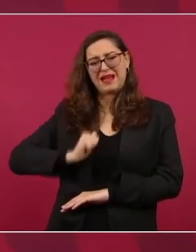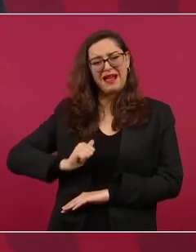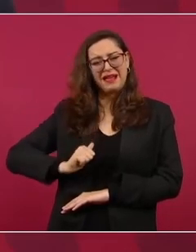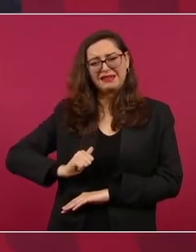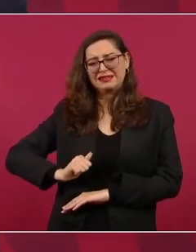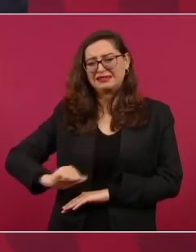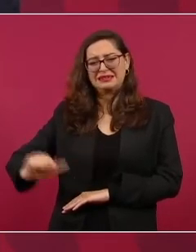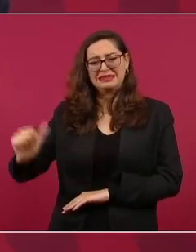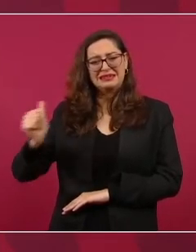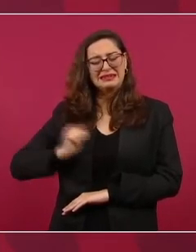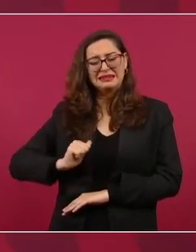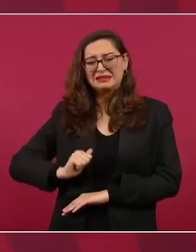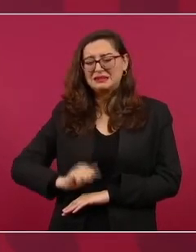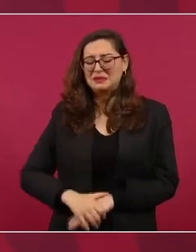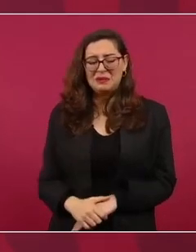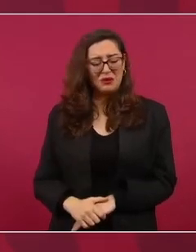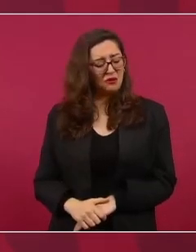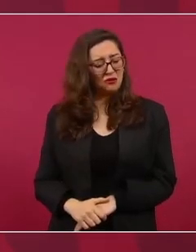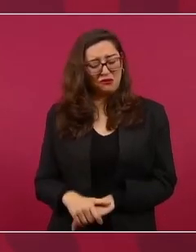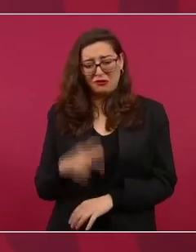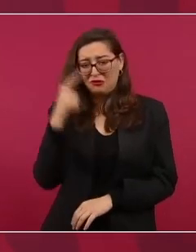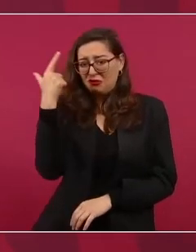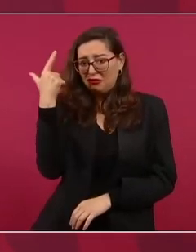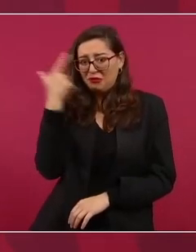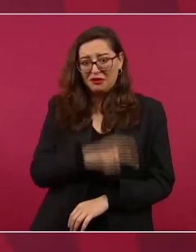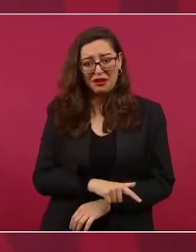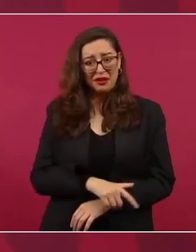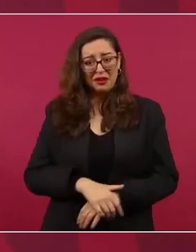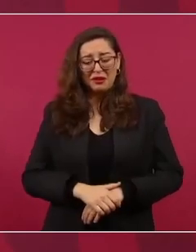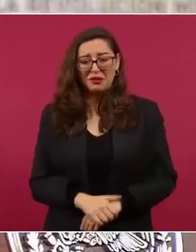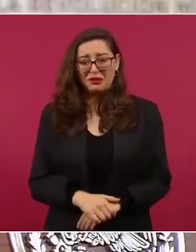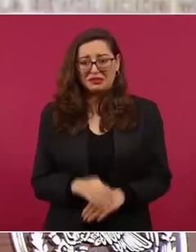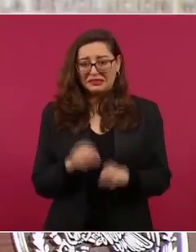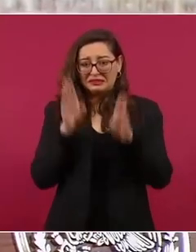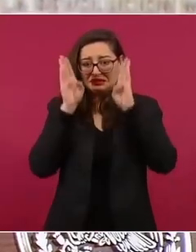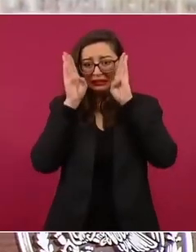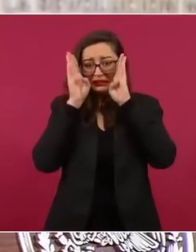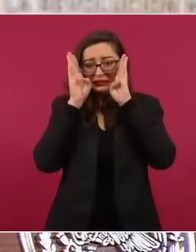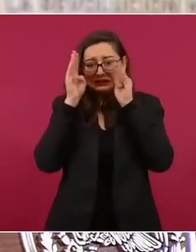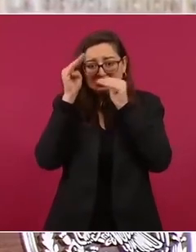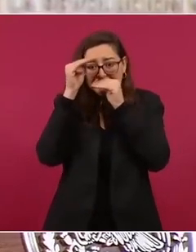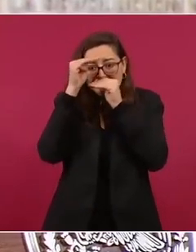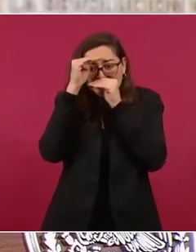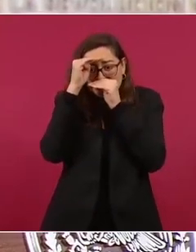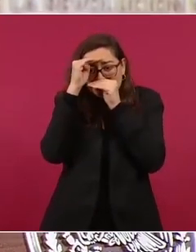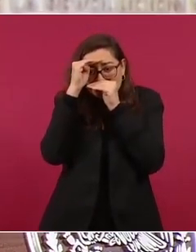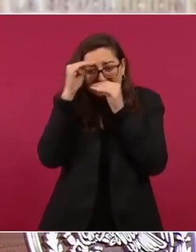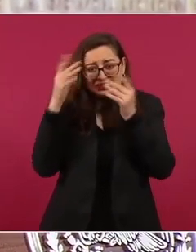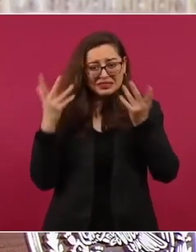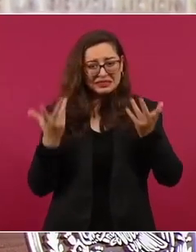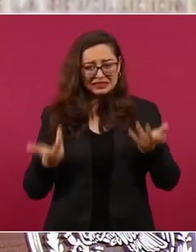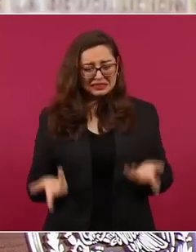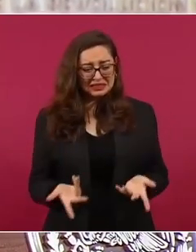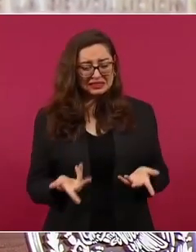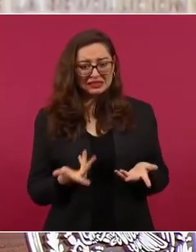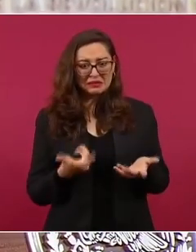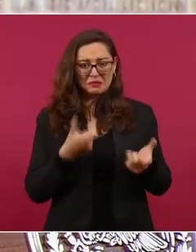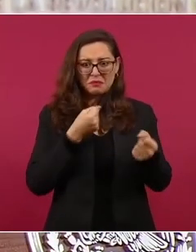Qué periodismo tan vil y